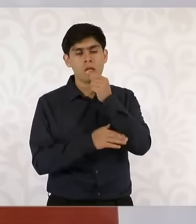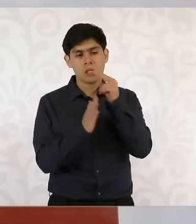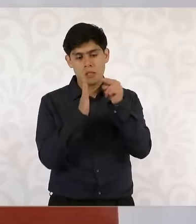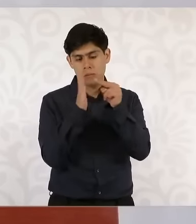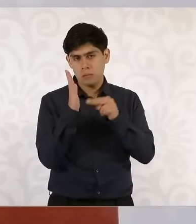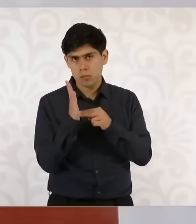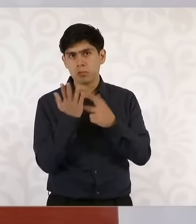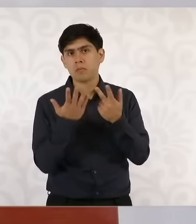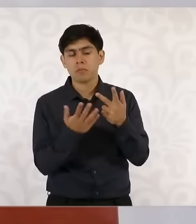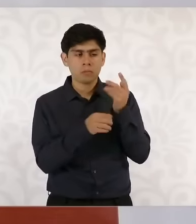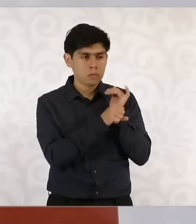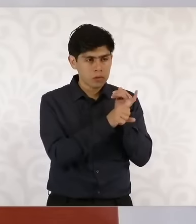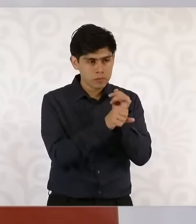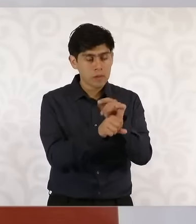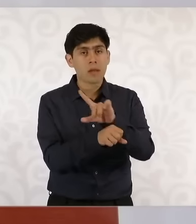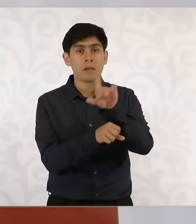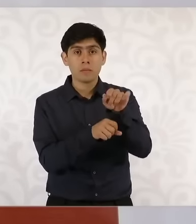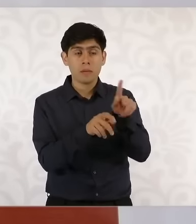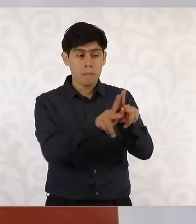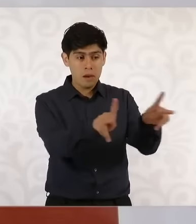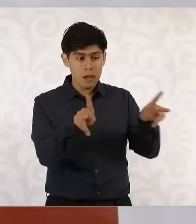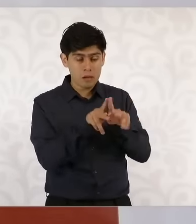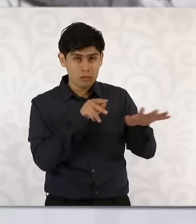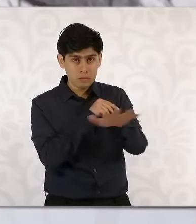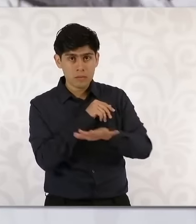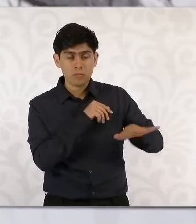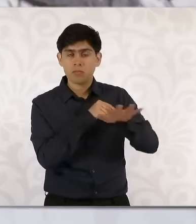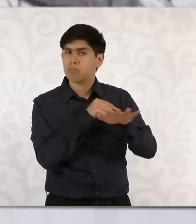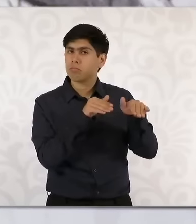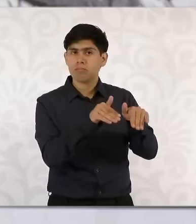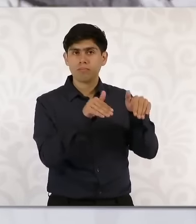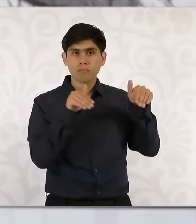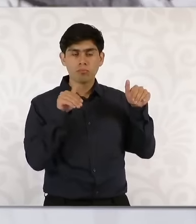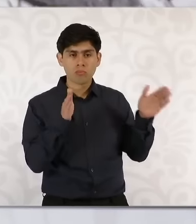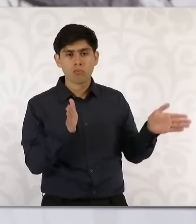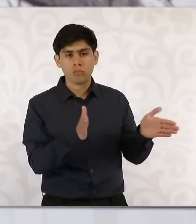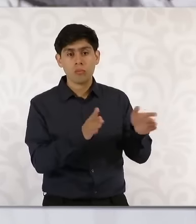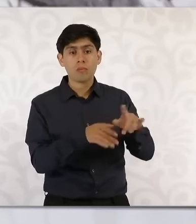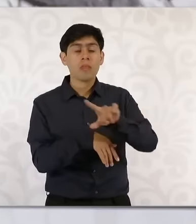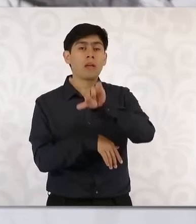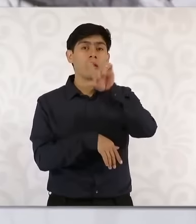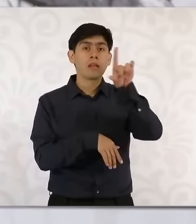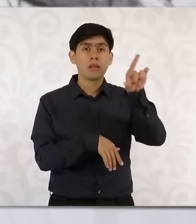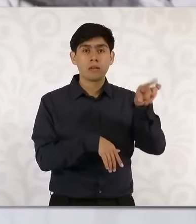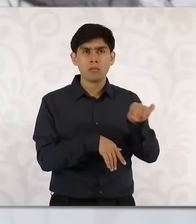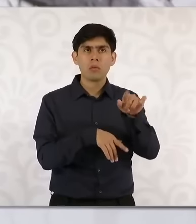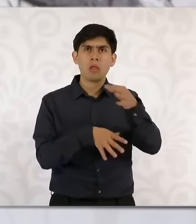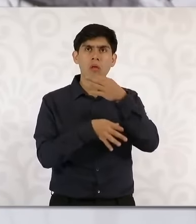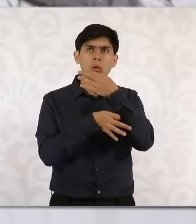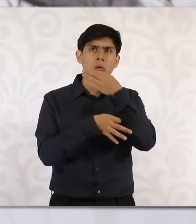desaloja finalmente la plaza y luego viene una campaña en las redes